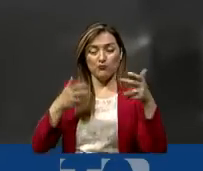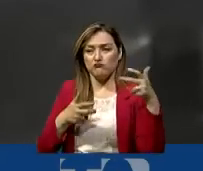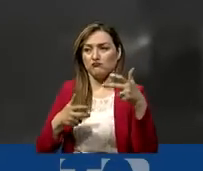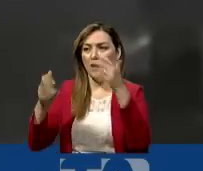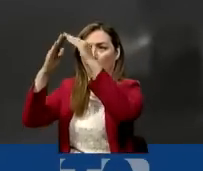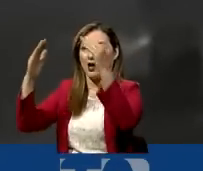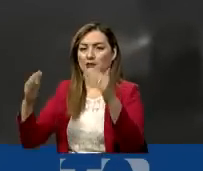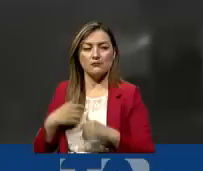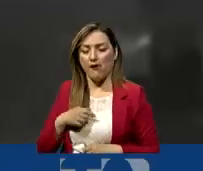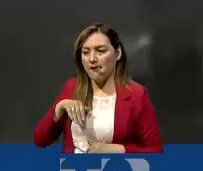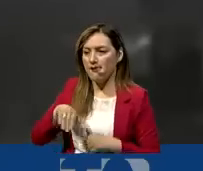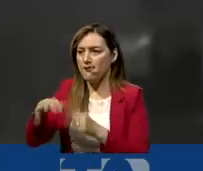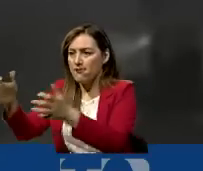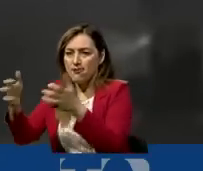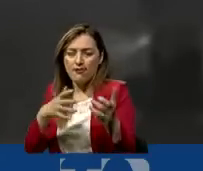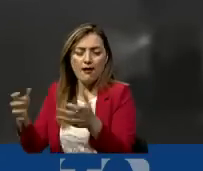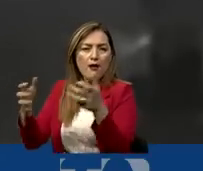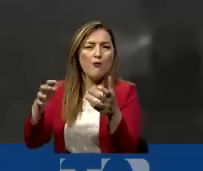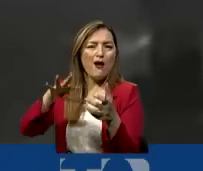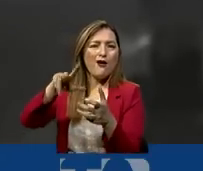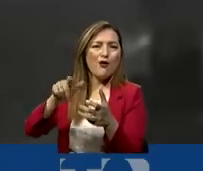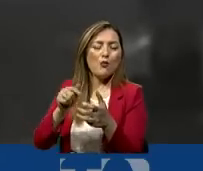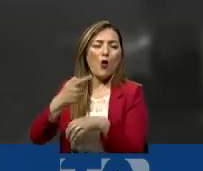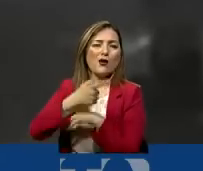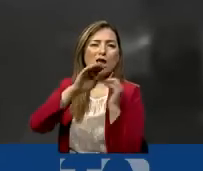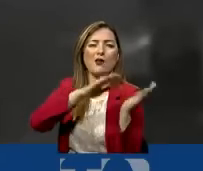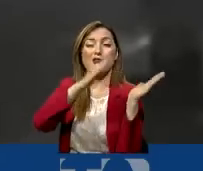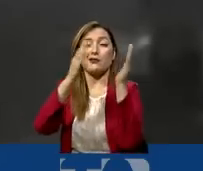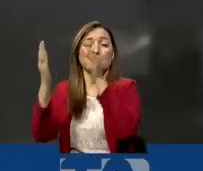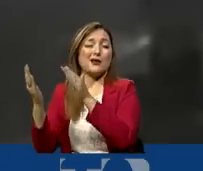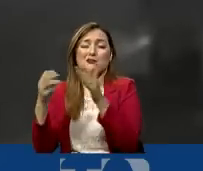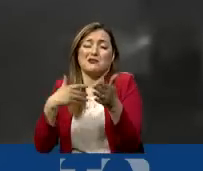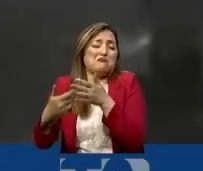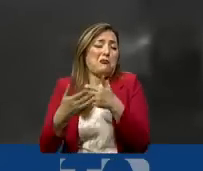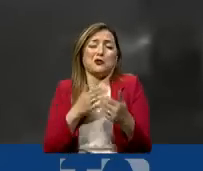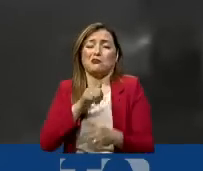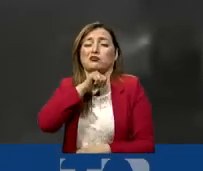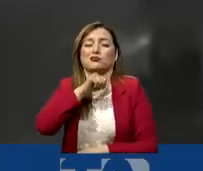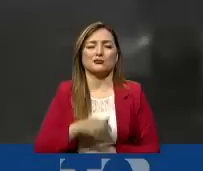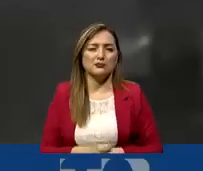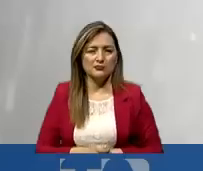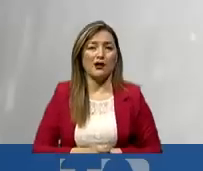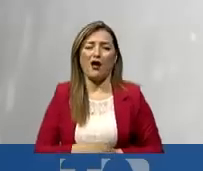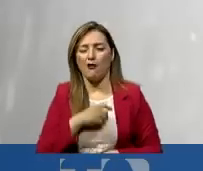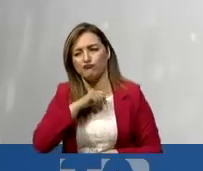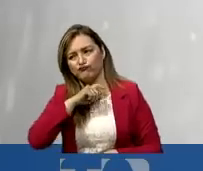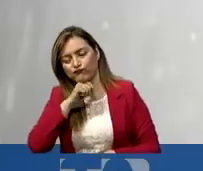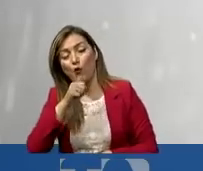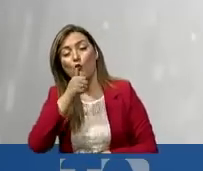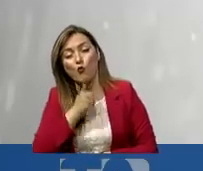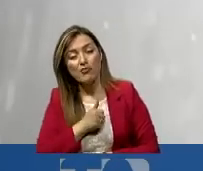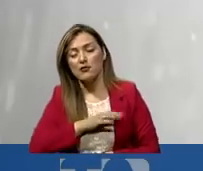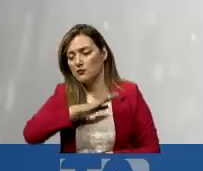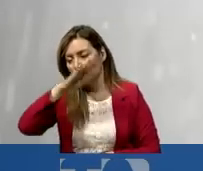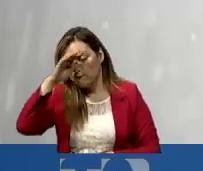hemos sido asaltados en X momento del día. Entonces ya esto es insoportable. Necesitamos la ayuda y que las autoridades se pongan ya, por favor, pilas para